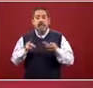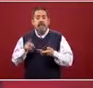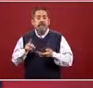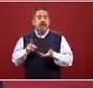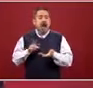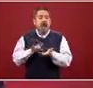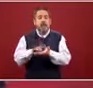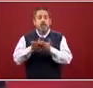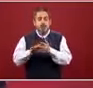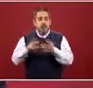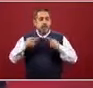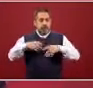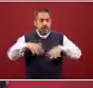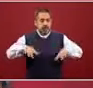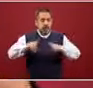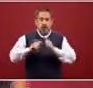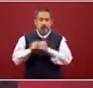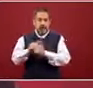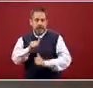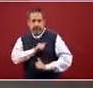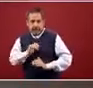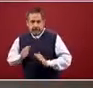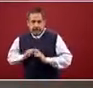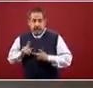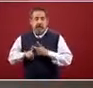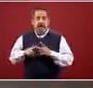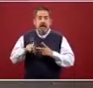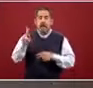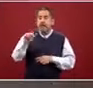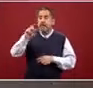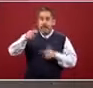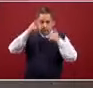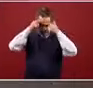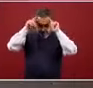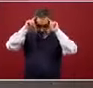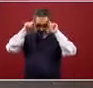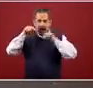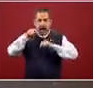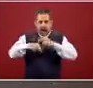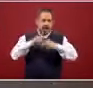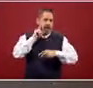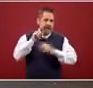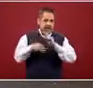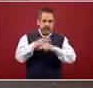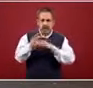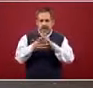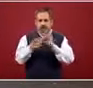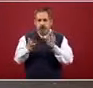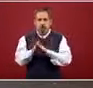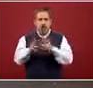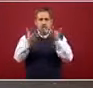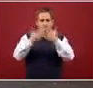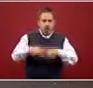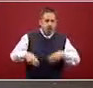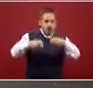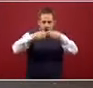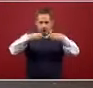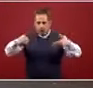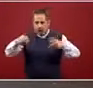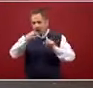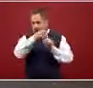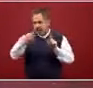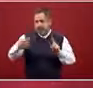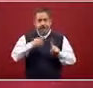a la población civil por parte del ejército, y del plan Marina. Y ahí vamos a detallar precisamente esta organización de los